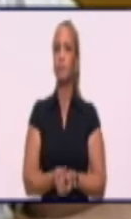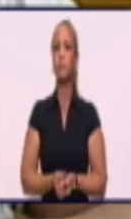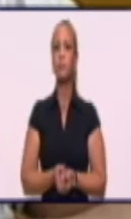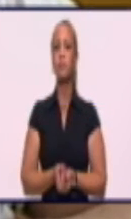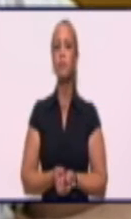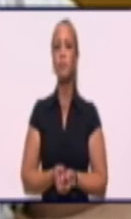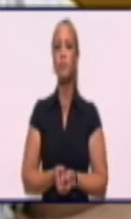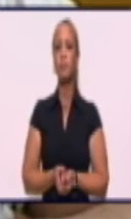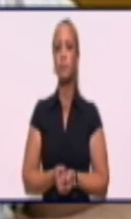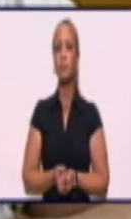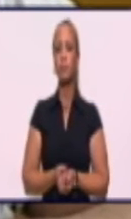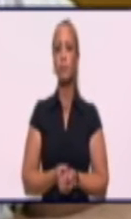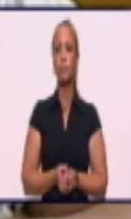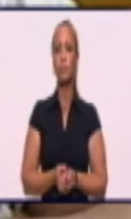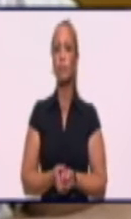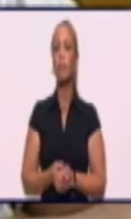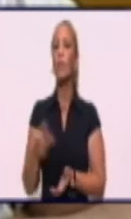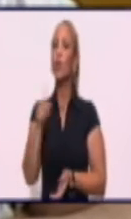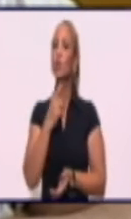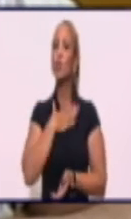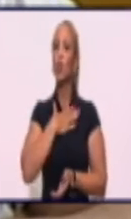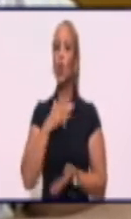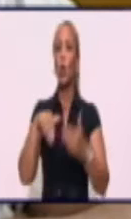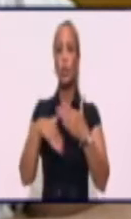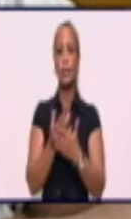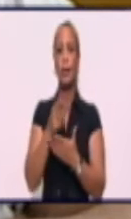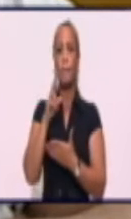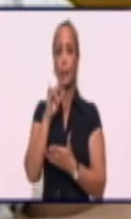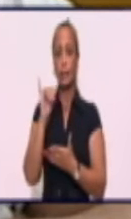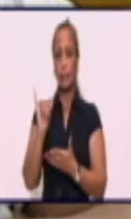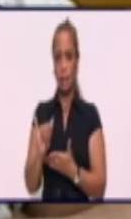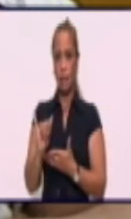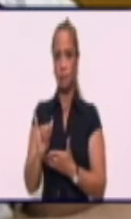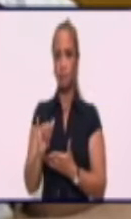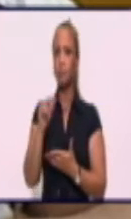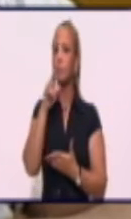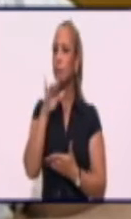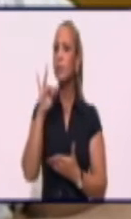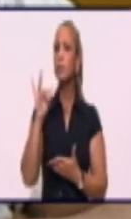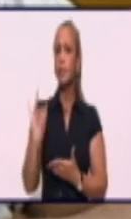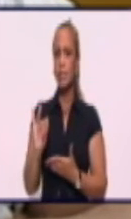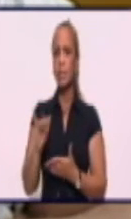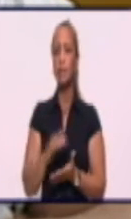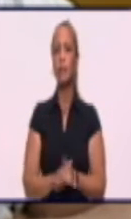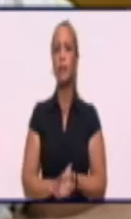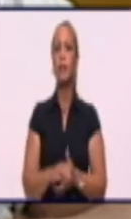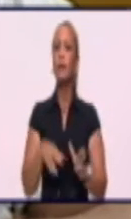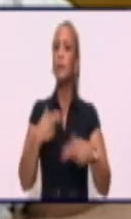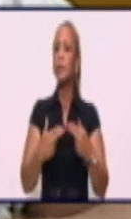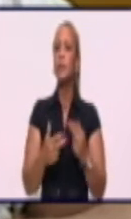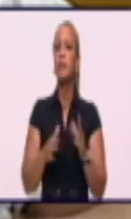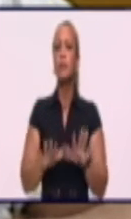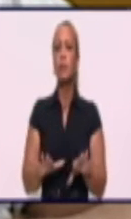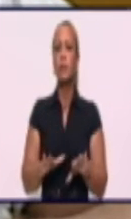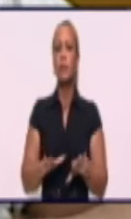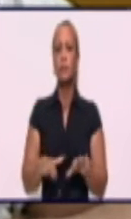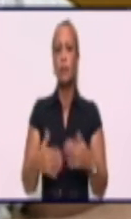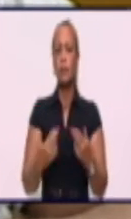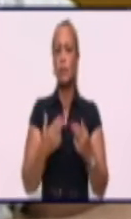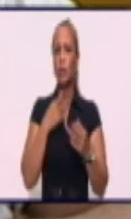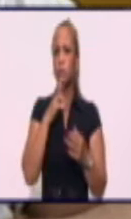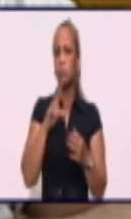Revolución. Nosotros también, además, Yunel, los días 26 y 27 vamos a estar haciendo tuitazos, haciendo